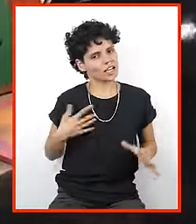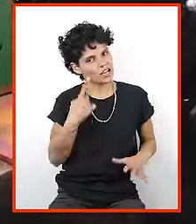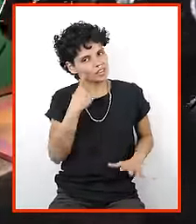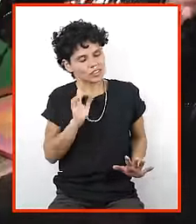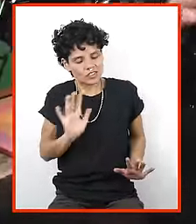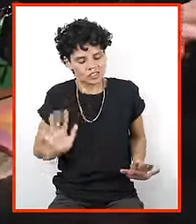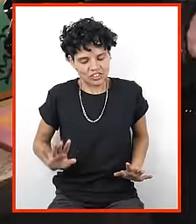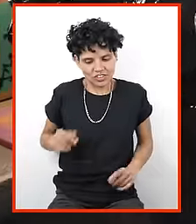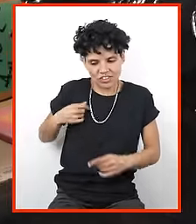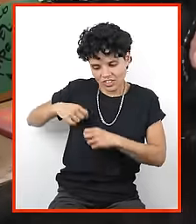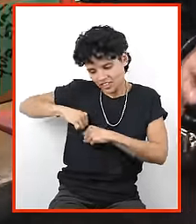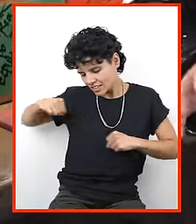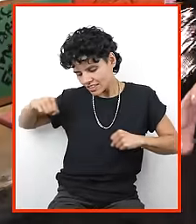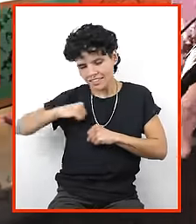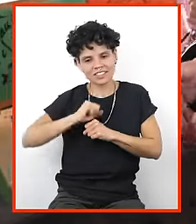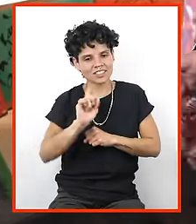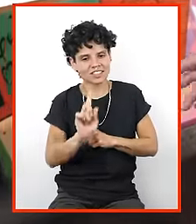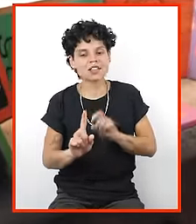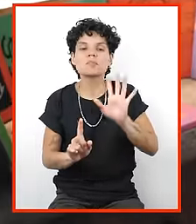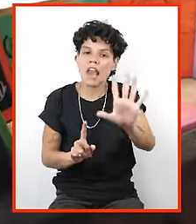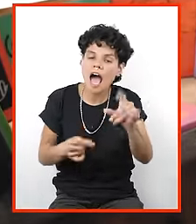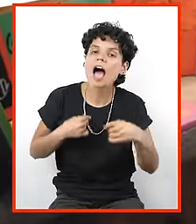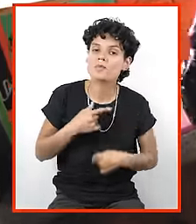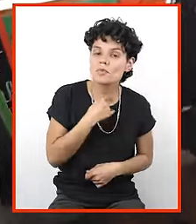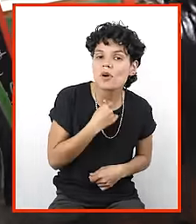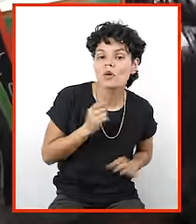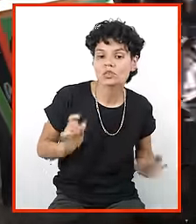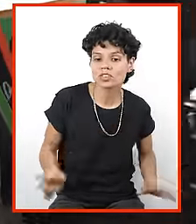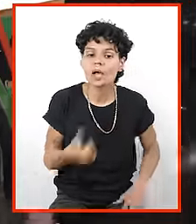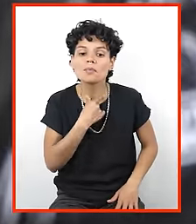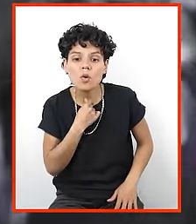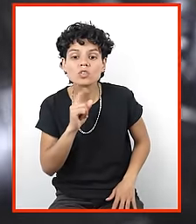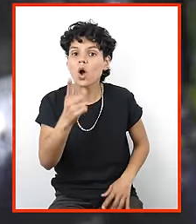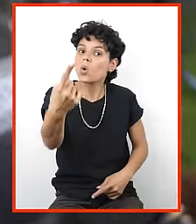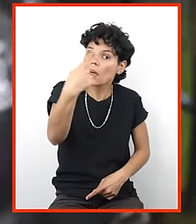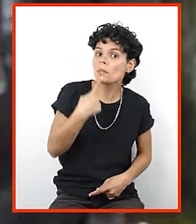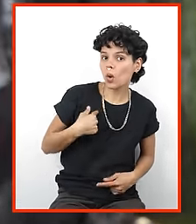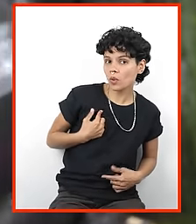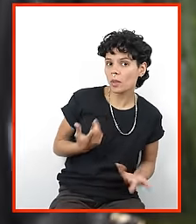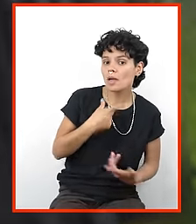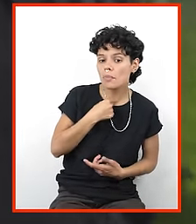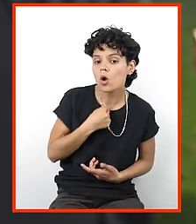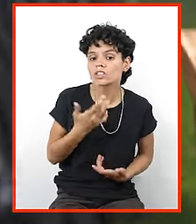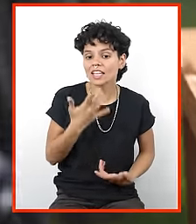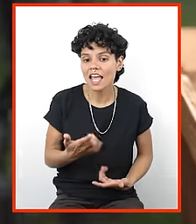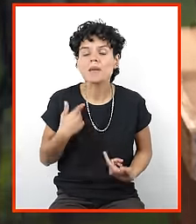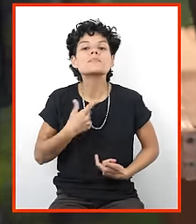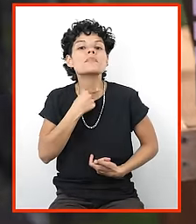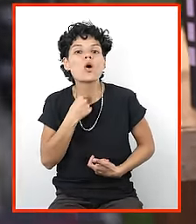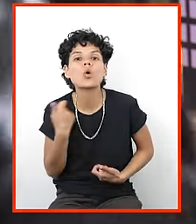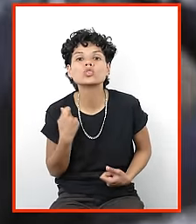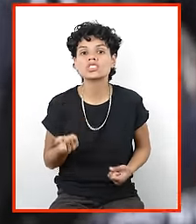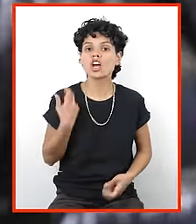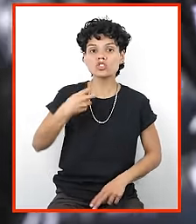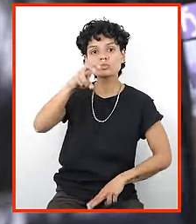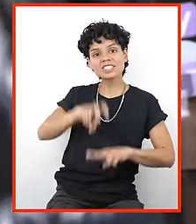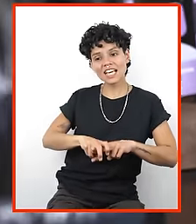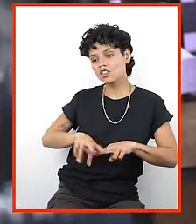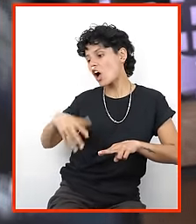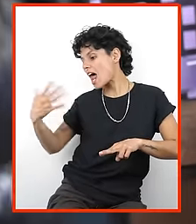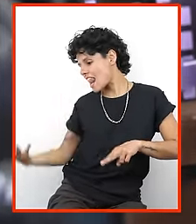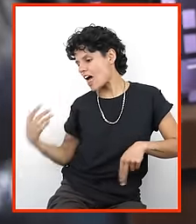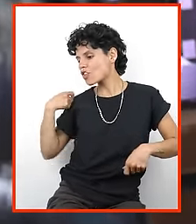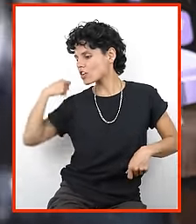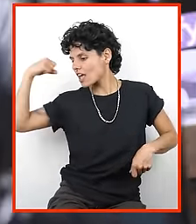no, no, novio. Empecemos. Y sabes, parece, mira, a mí lo que me gusta, ustedes ya que me están preguntando, es que yo me siento y al